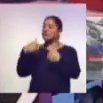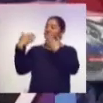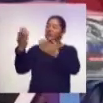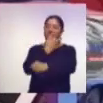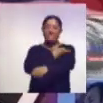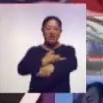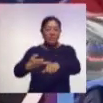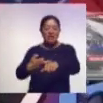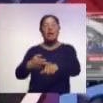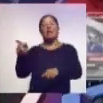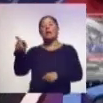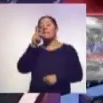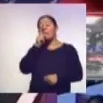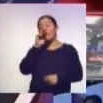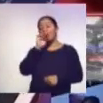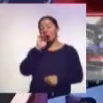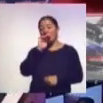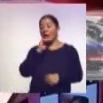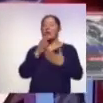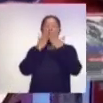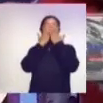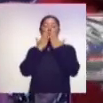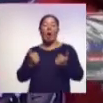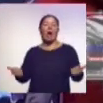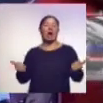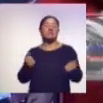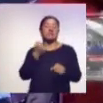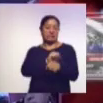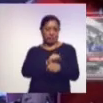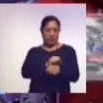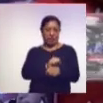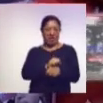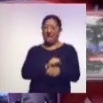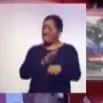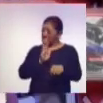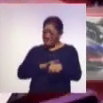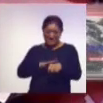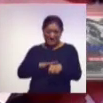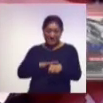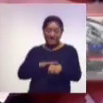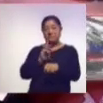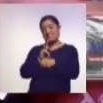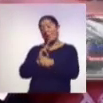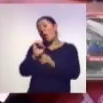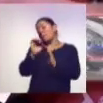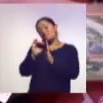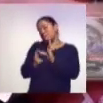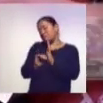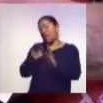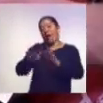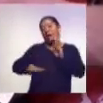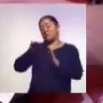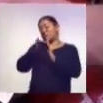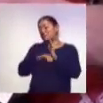donde el papá o la mamá tienen un nivel de escolaridad máximo de primaria o menor a la primaria.